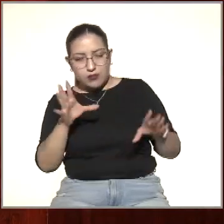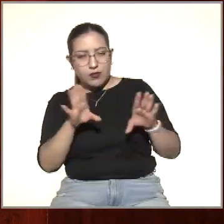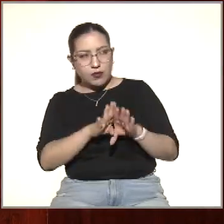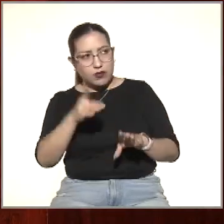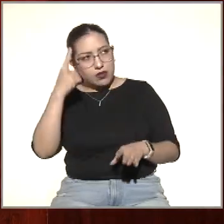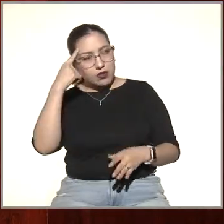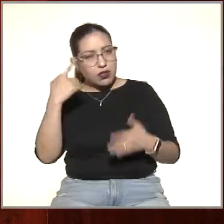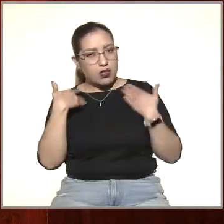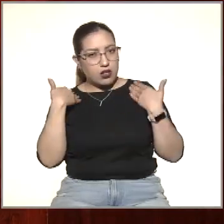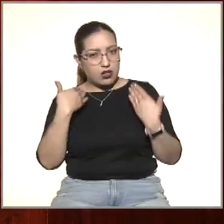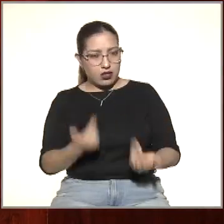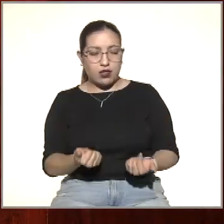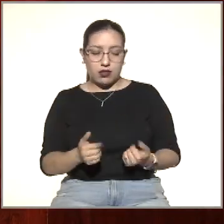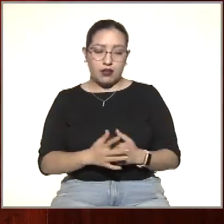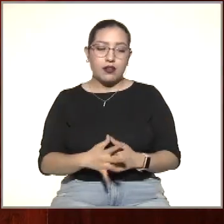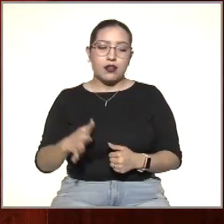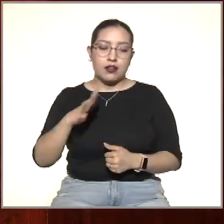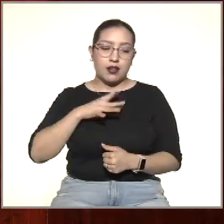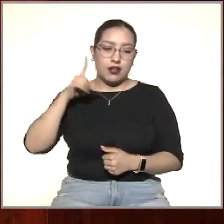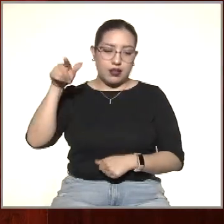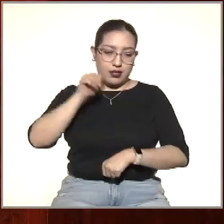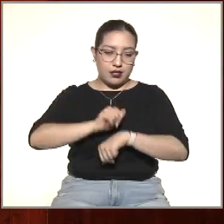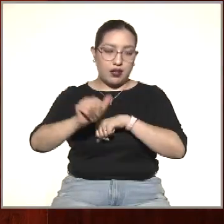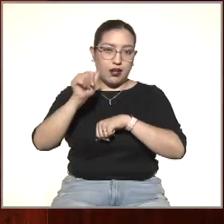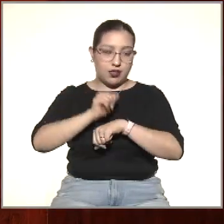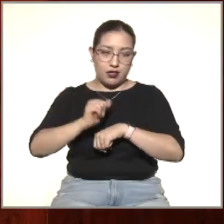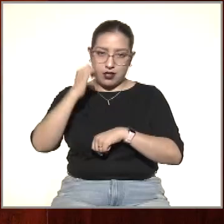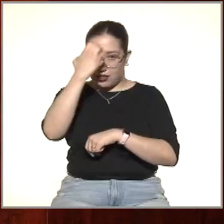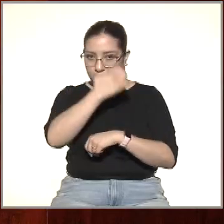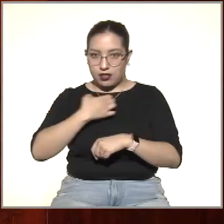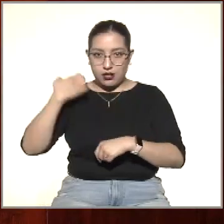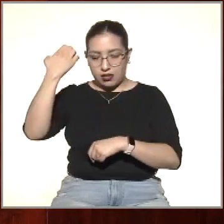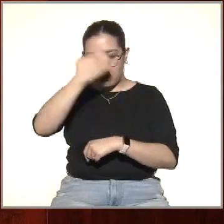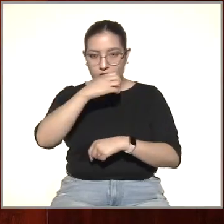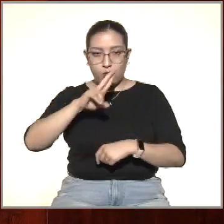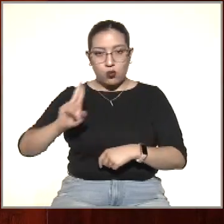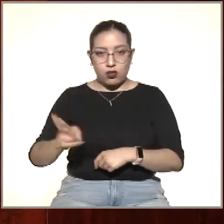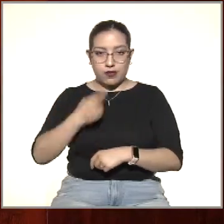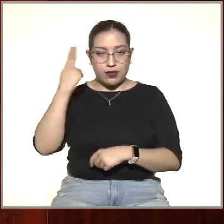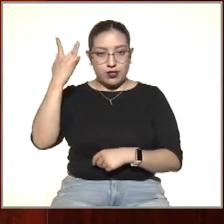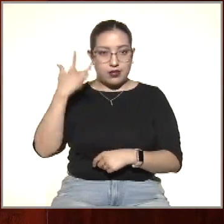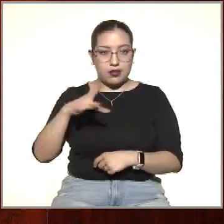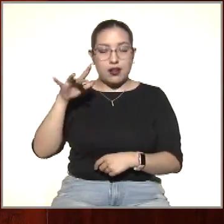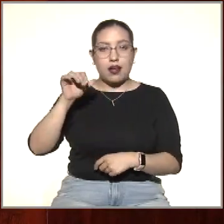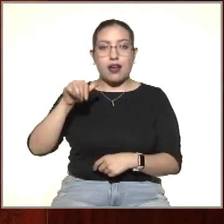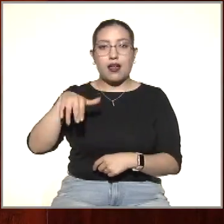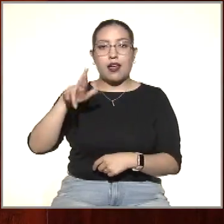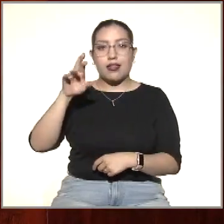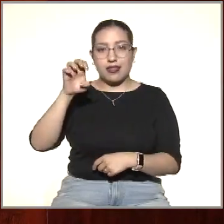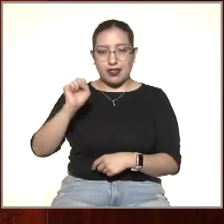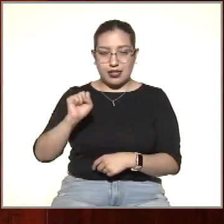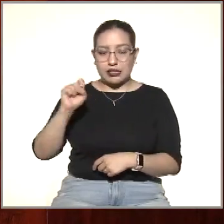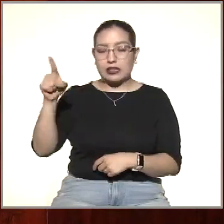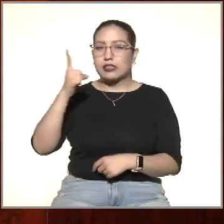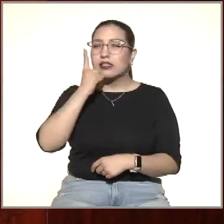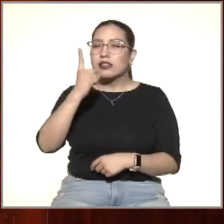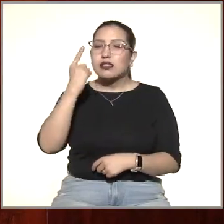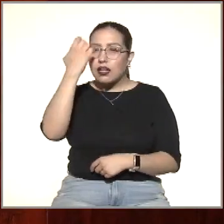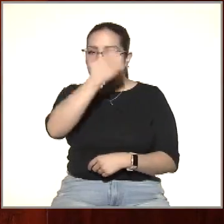muy interesantes en Argentina, por ejemplo, se hicieron en la Universidad de San Andrés, estudios que refieren